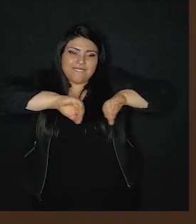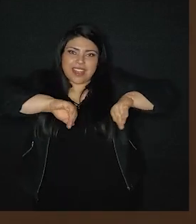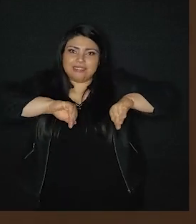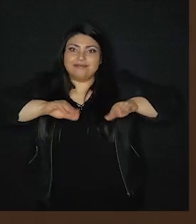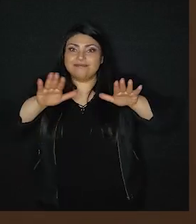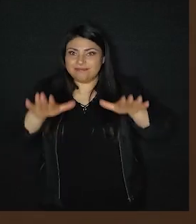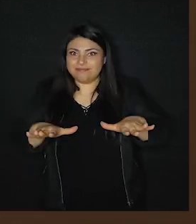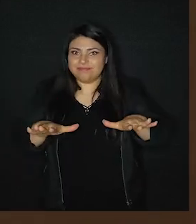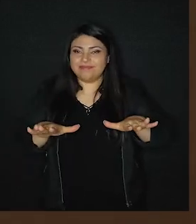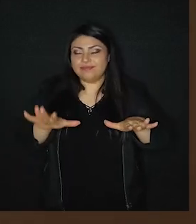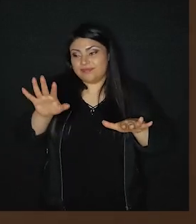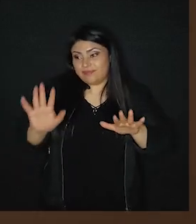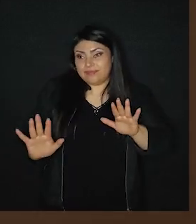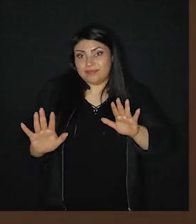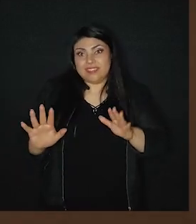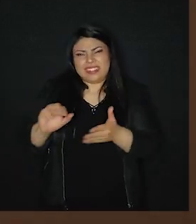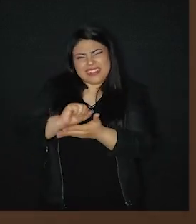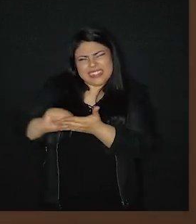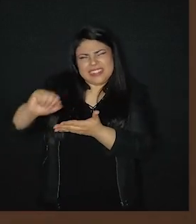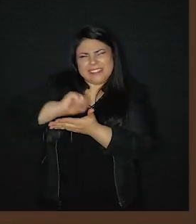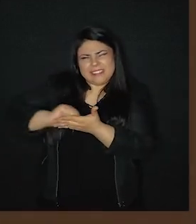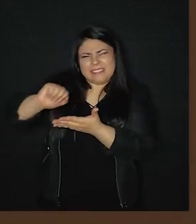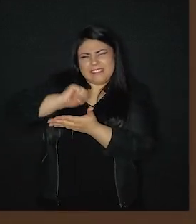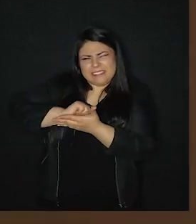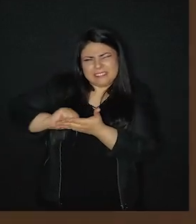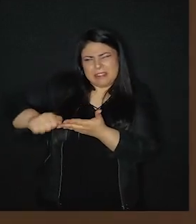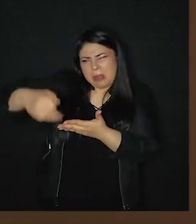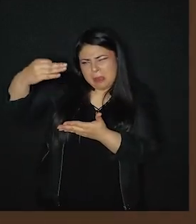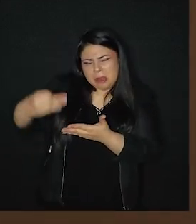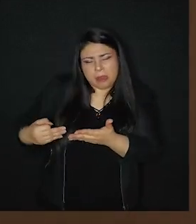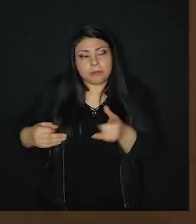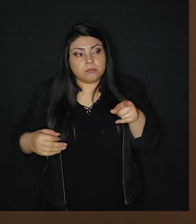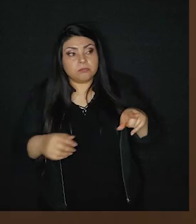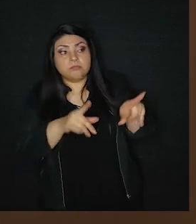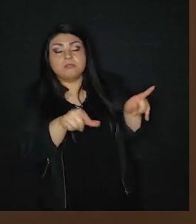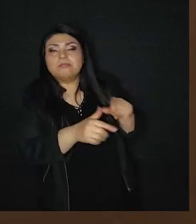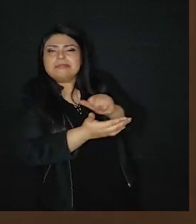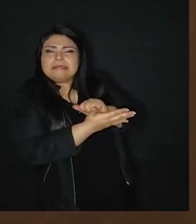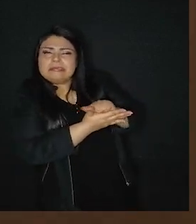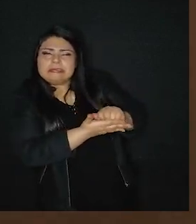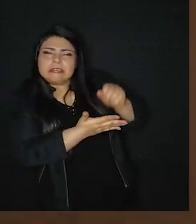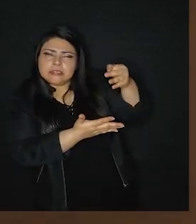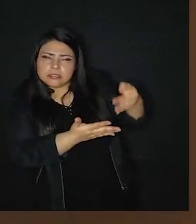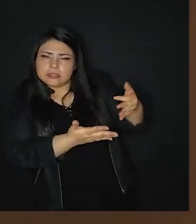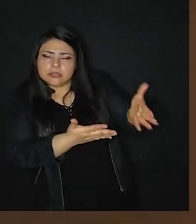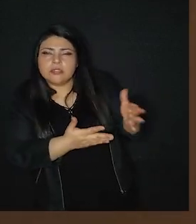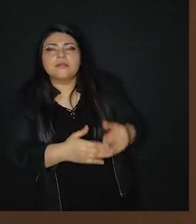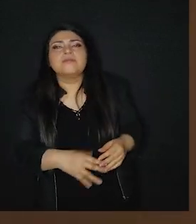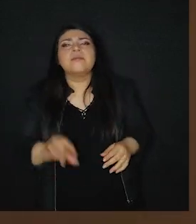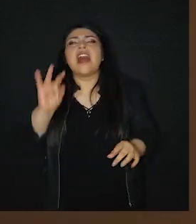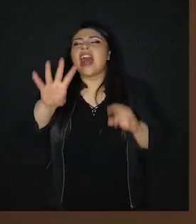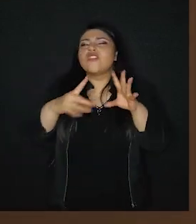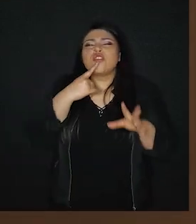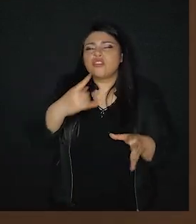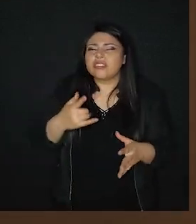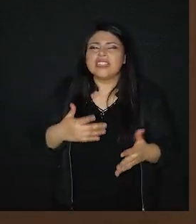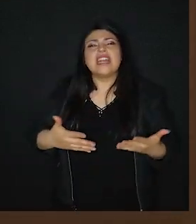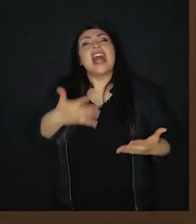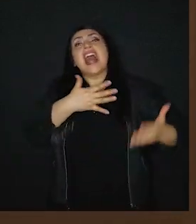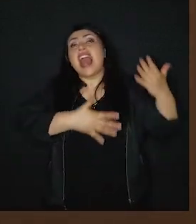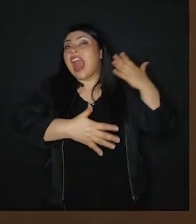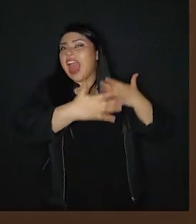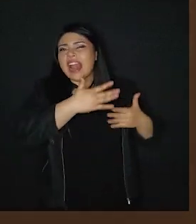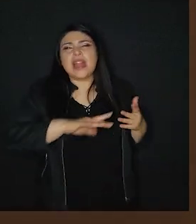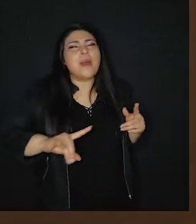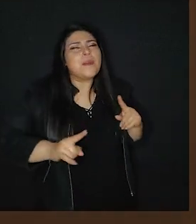que es fascinante en la escritura Cuál fue el primer lugar santísimo pues algunos dicen que fue El Edén y